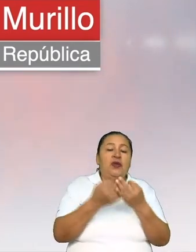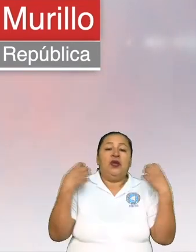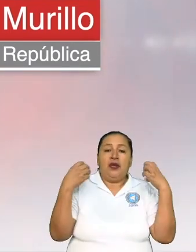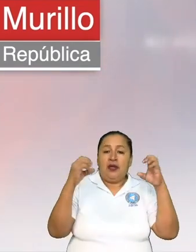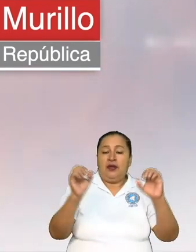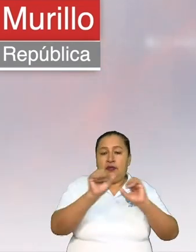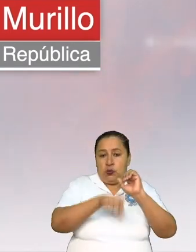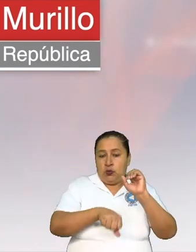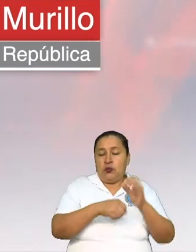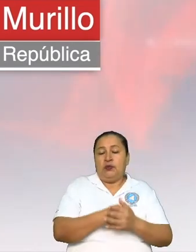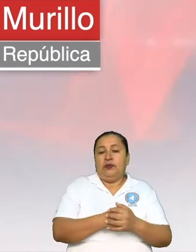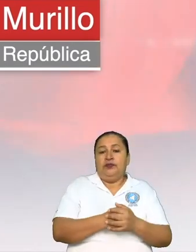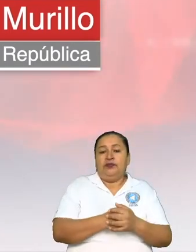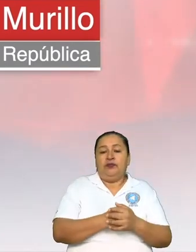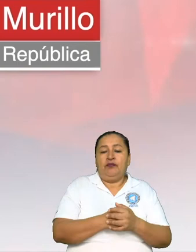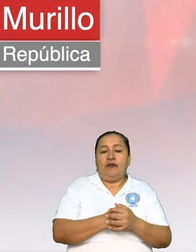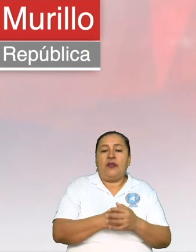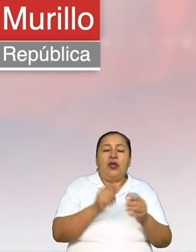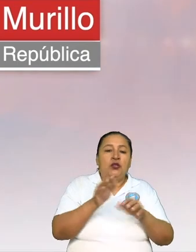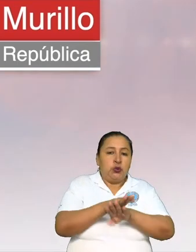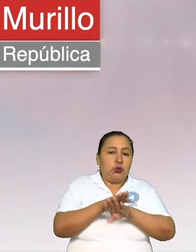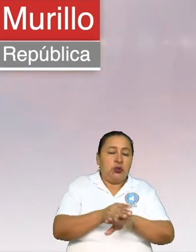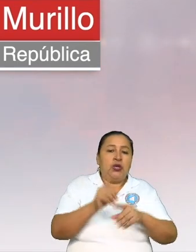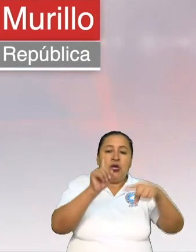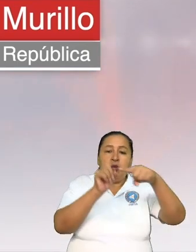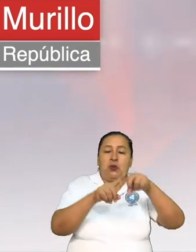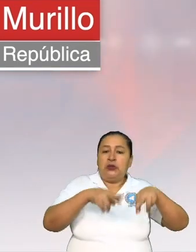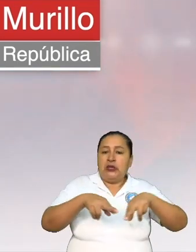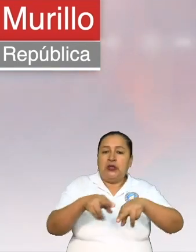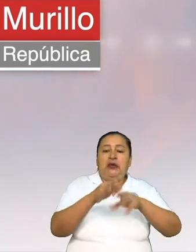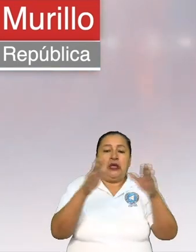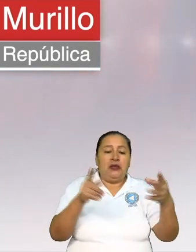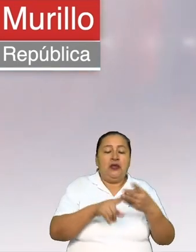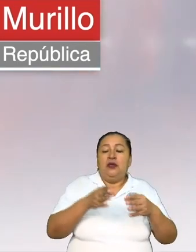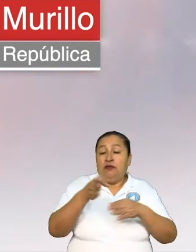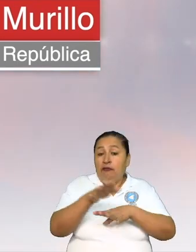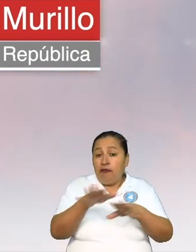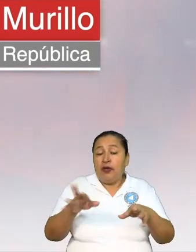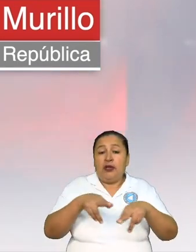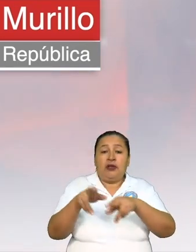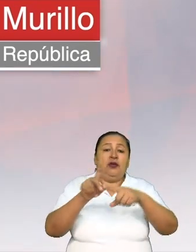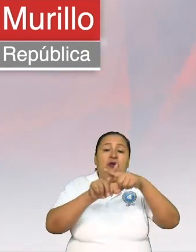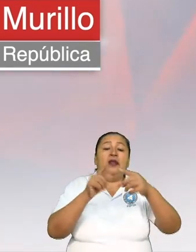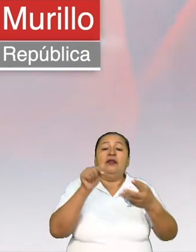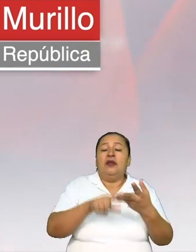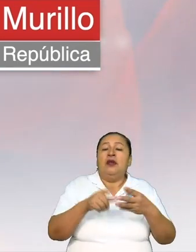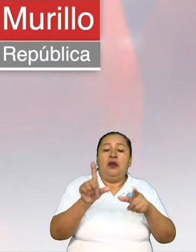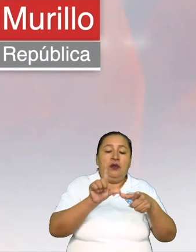Sur, el Tortuguero, la Cruz de Río Grande, la desembocadura de Río Grande y Laguna de